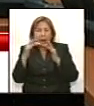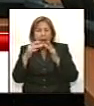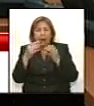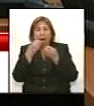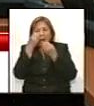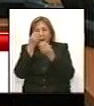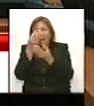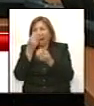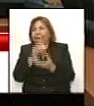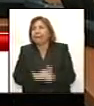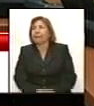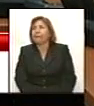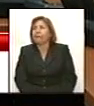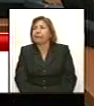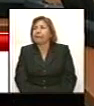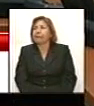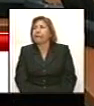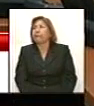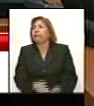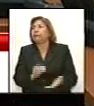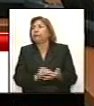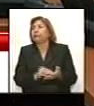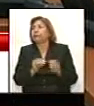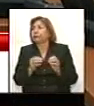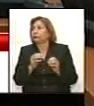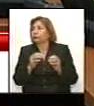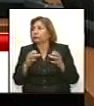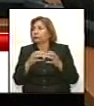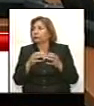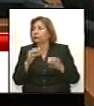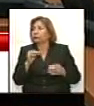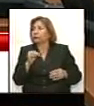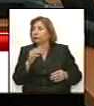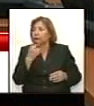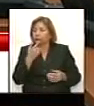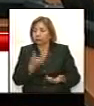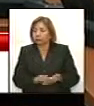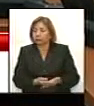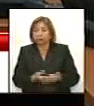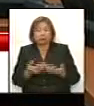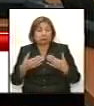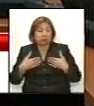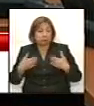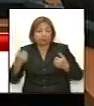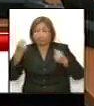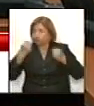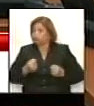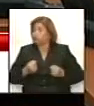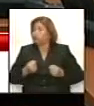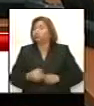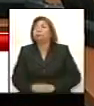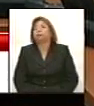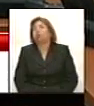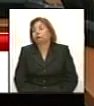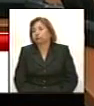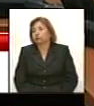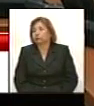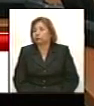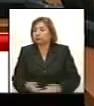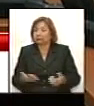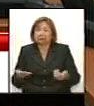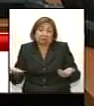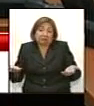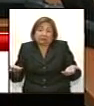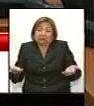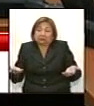la atención correspondiente. Y ese es un tercer cuello de botella que hemos encontrado y que creemos que puede fortalecer eso. Entonces, digamos, eso sería